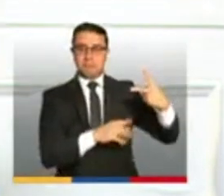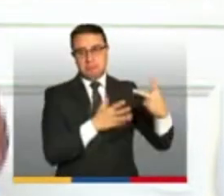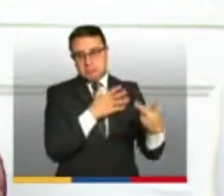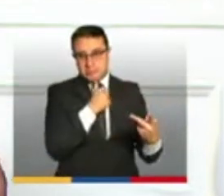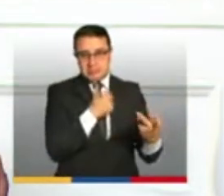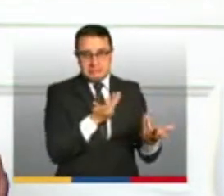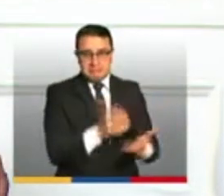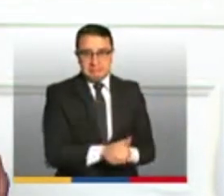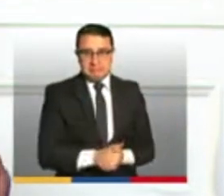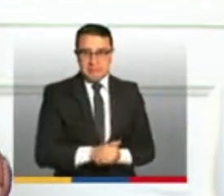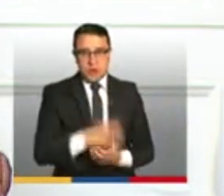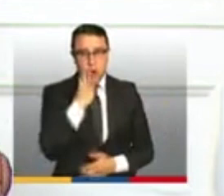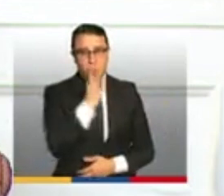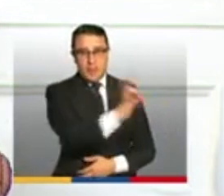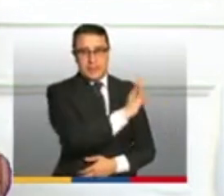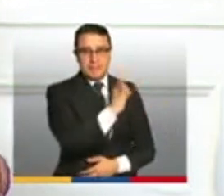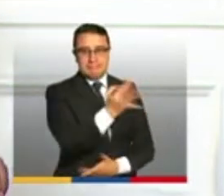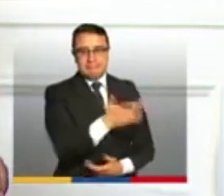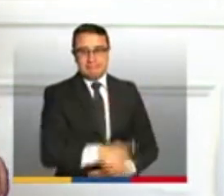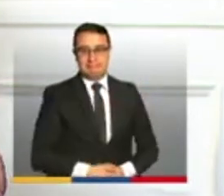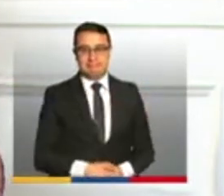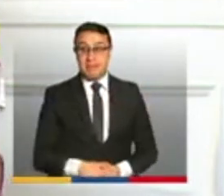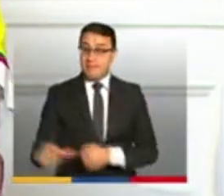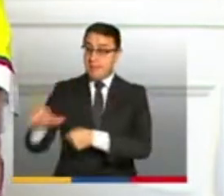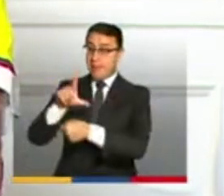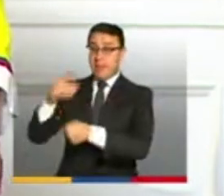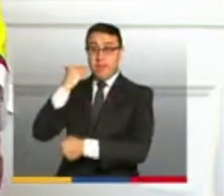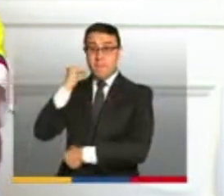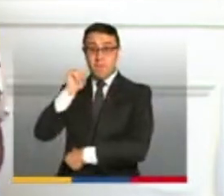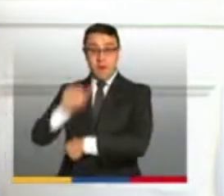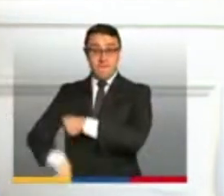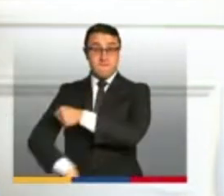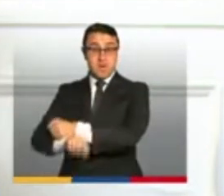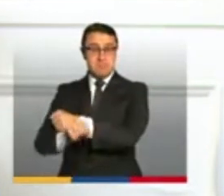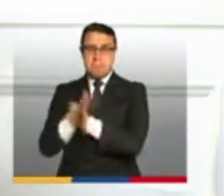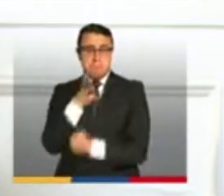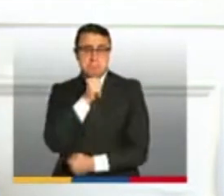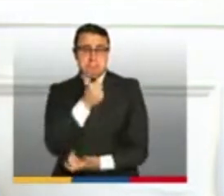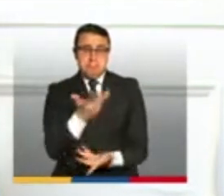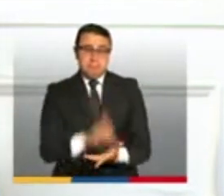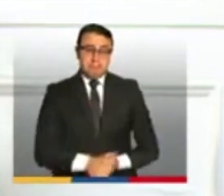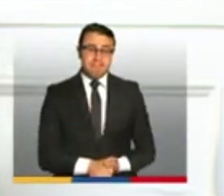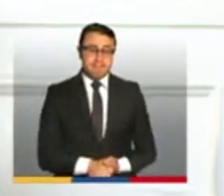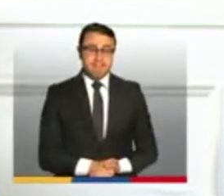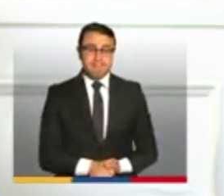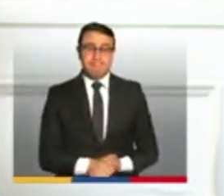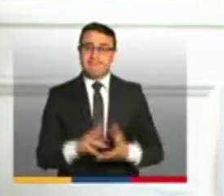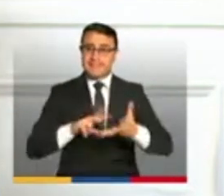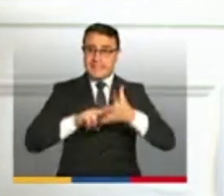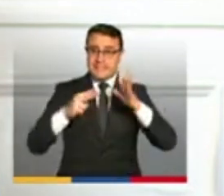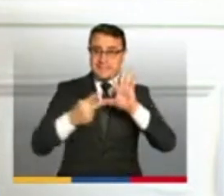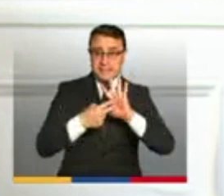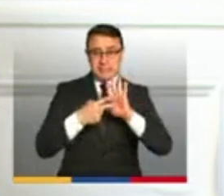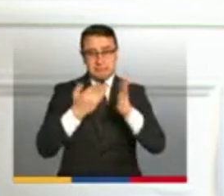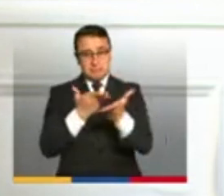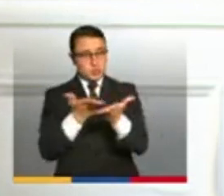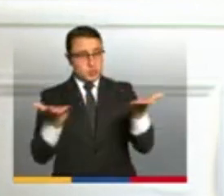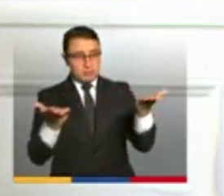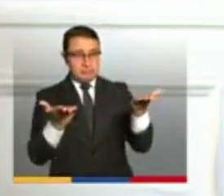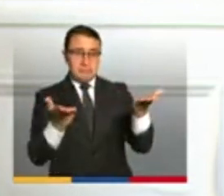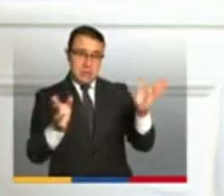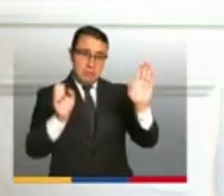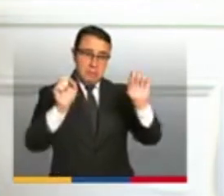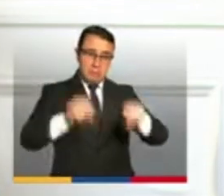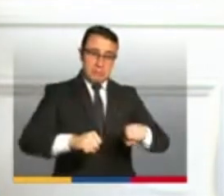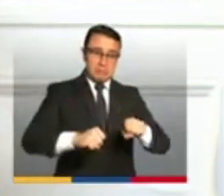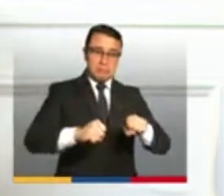Pero no hay una liga femenina de fútbol. ¿Qué significa palabras más, palabras menos? Ustedes me podrán